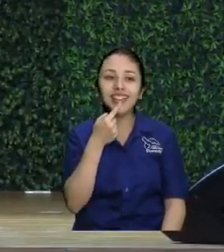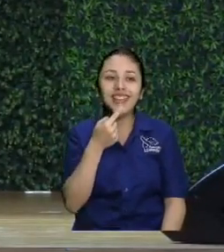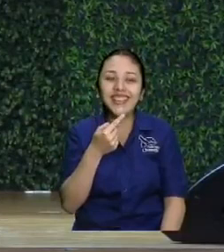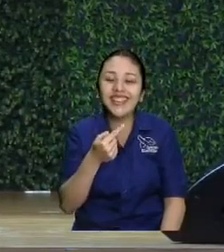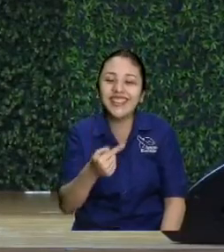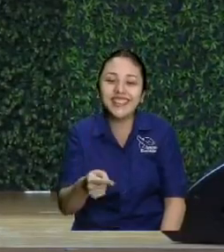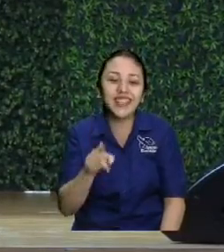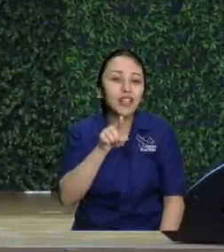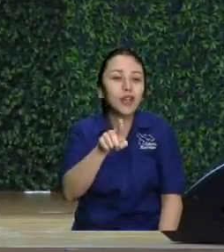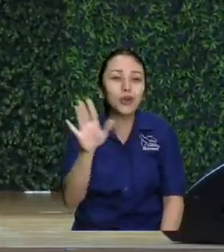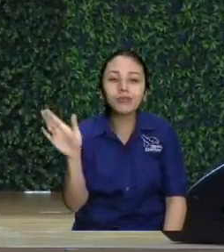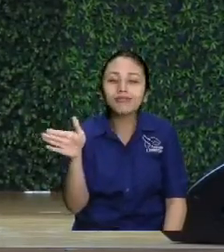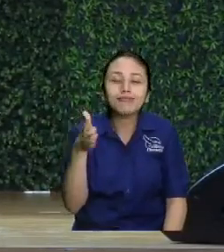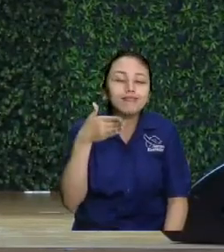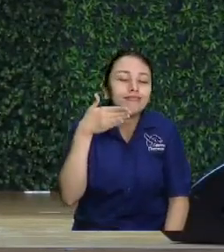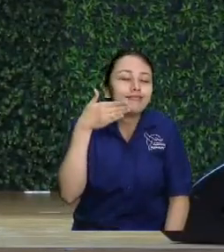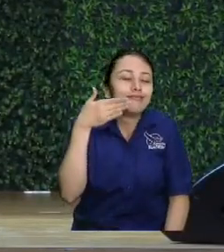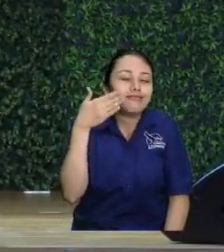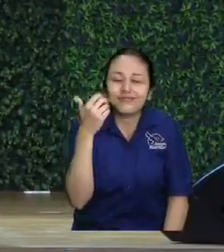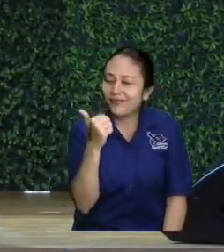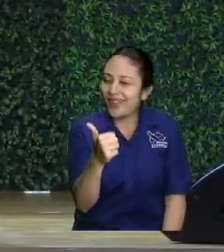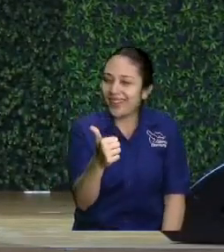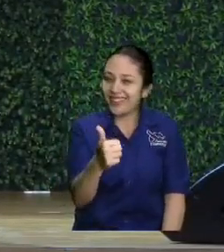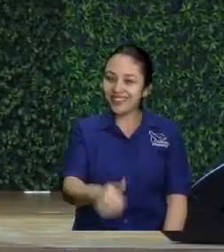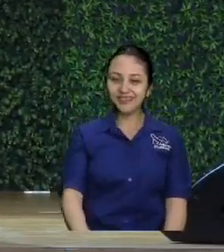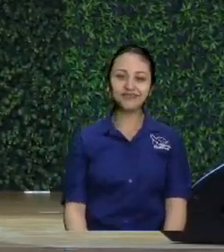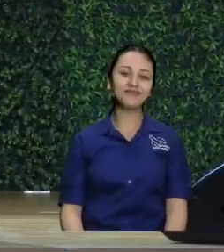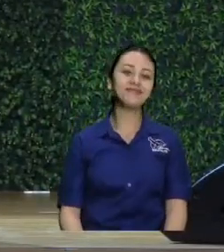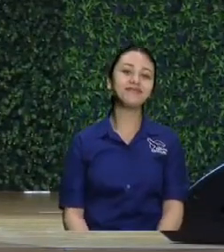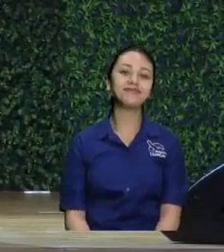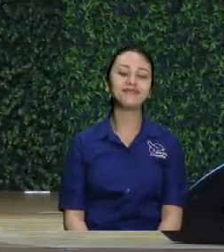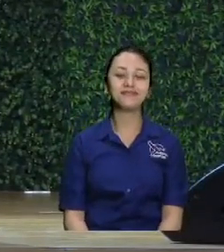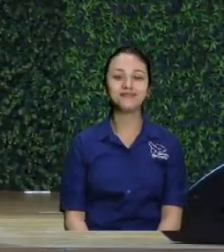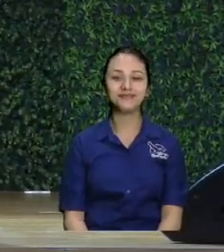¡Jala! Ese cuate. Bueno, sigamos acá.